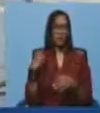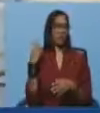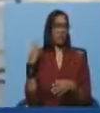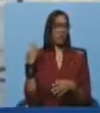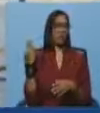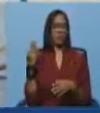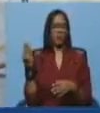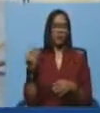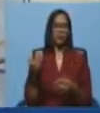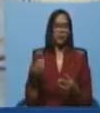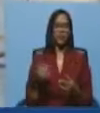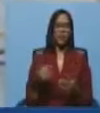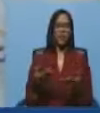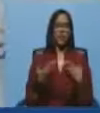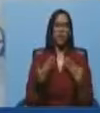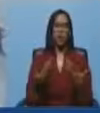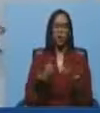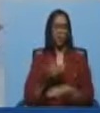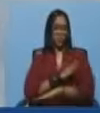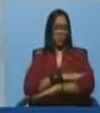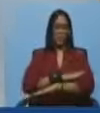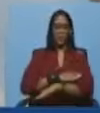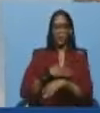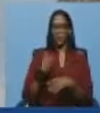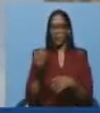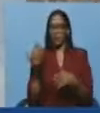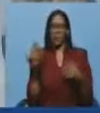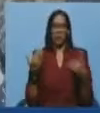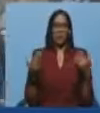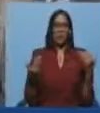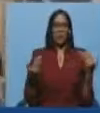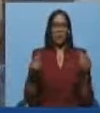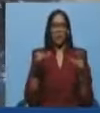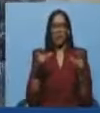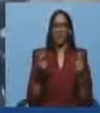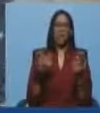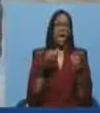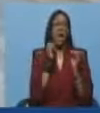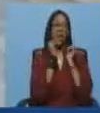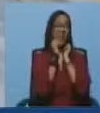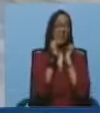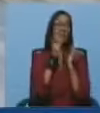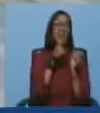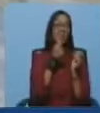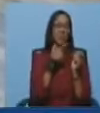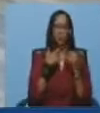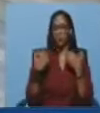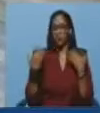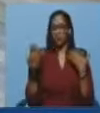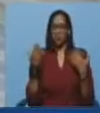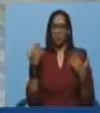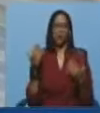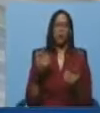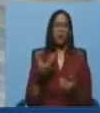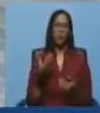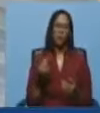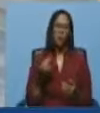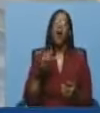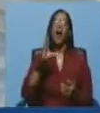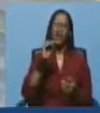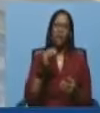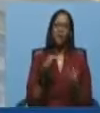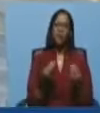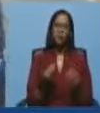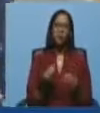hablabas, ¿no? Que te da, por ejemplo, un cargo o gente alrededor adulándote o diciéndote cosas. Yo creo que hay que hablar mucho de esto. Nuestros líderes